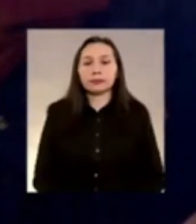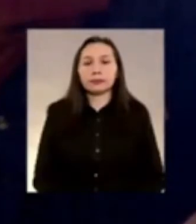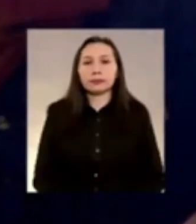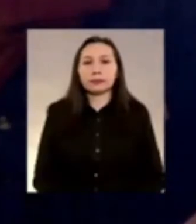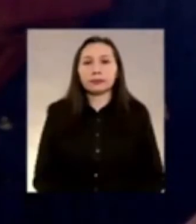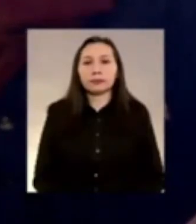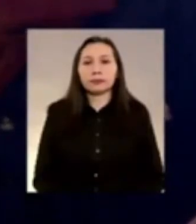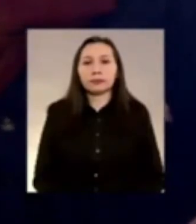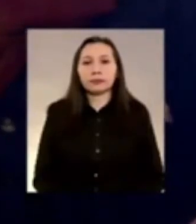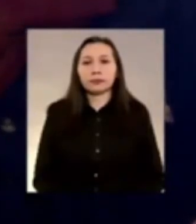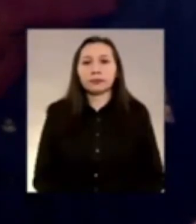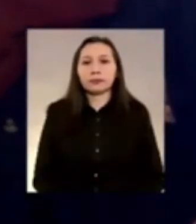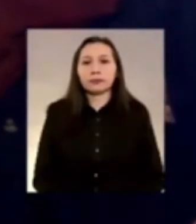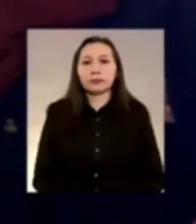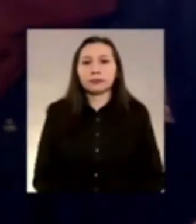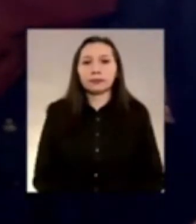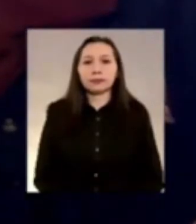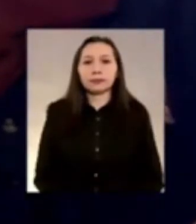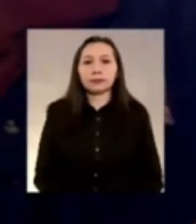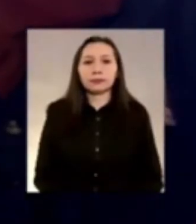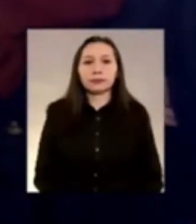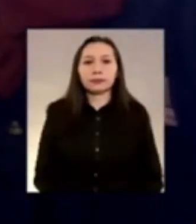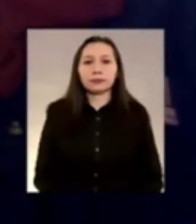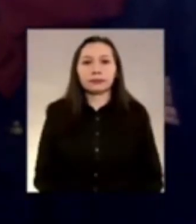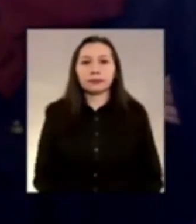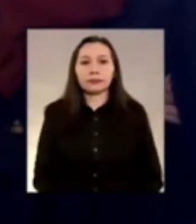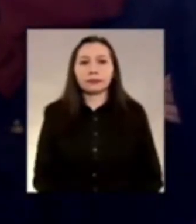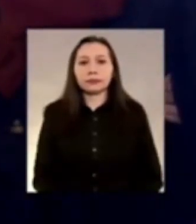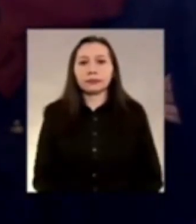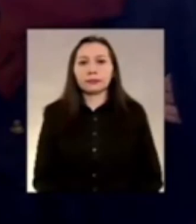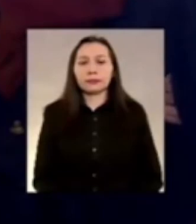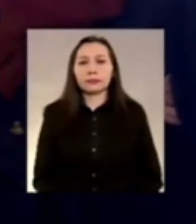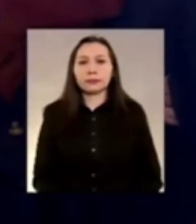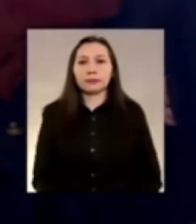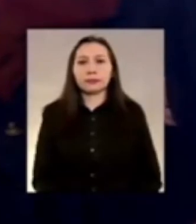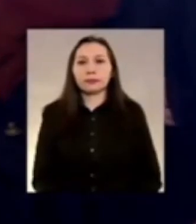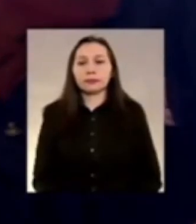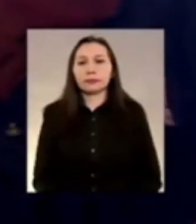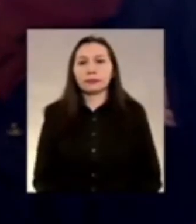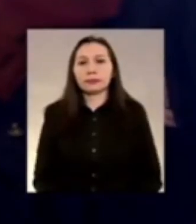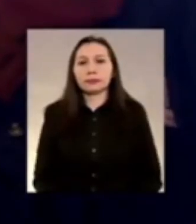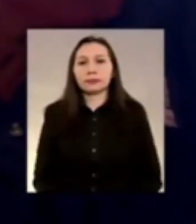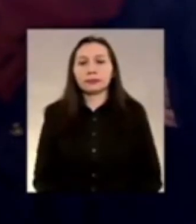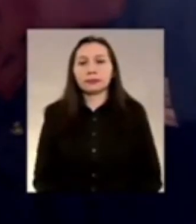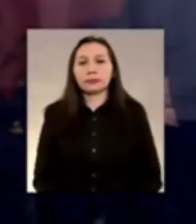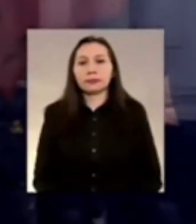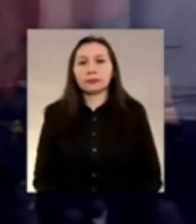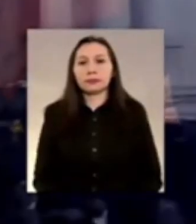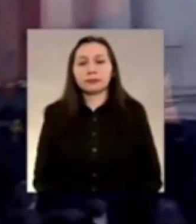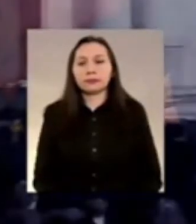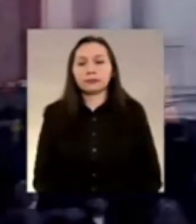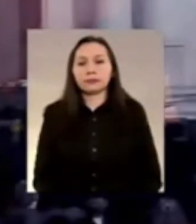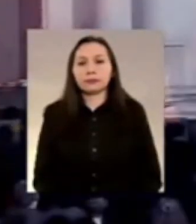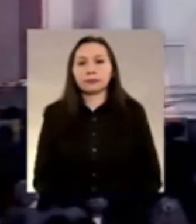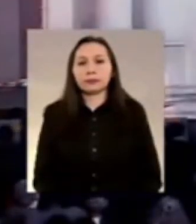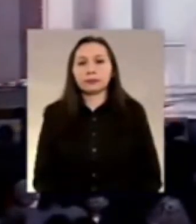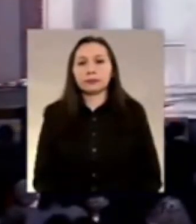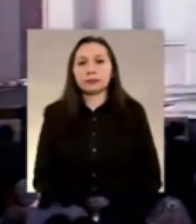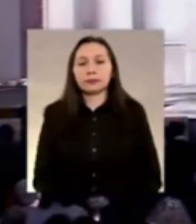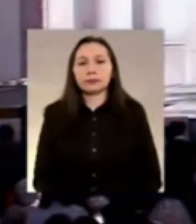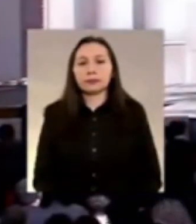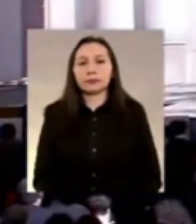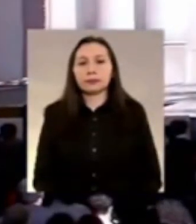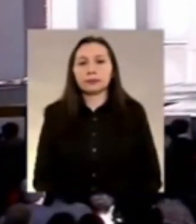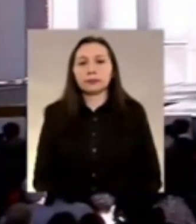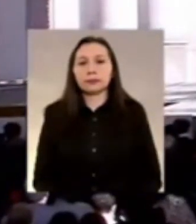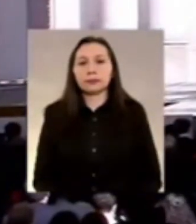las víctimas. Vemos pues las caras tristes, momento de sensibilidad para muchos que recuerdan